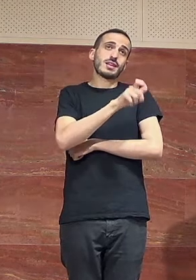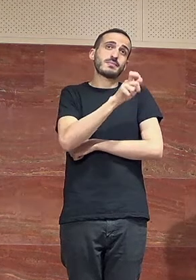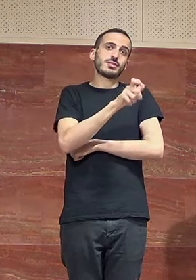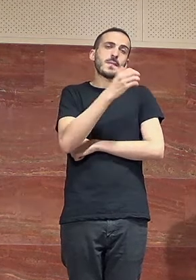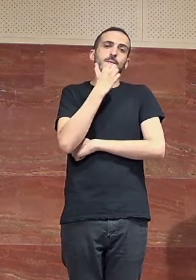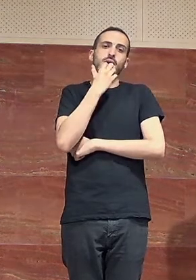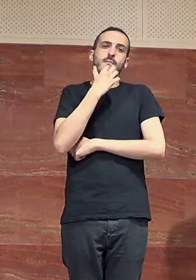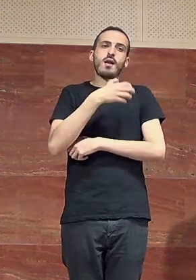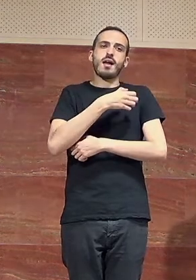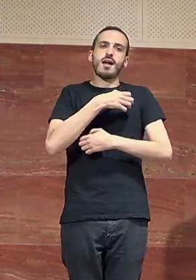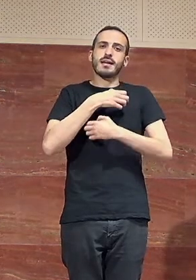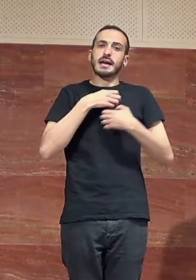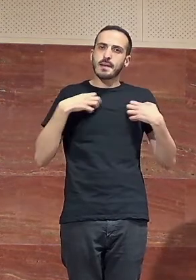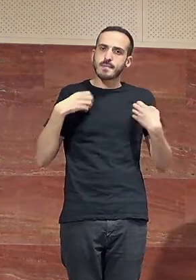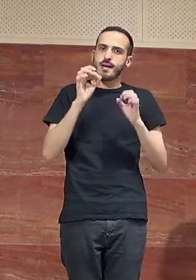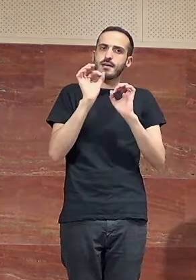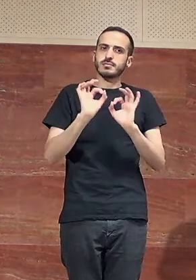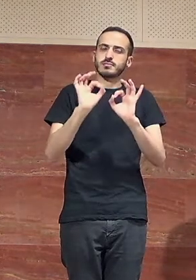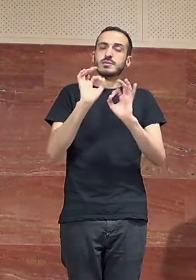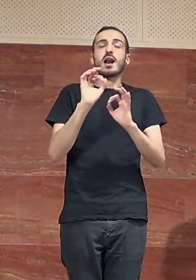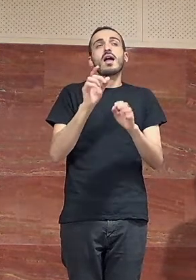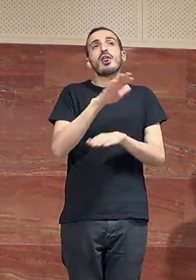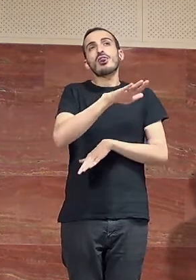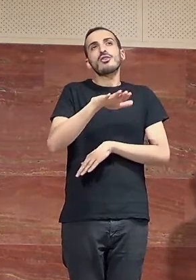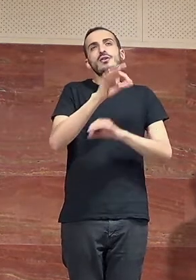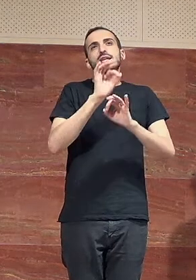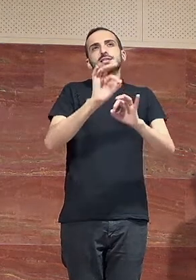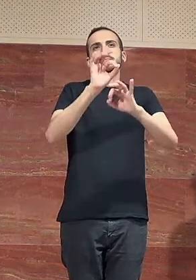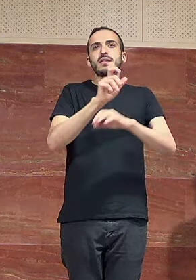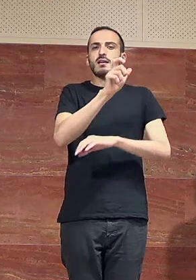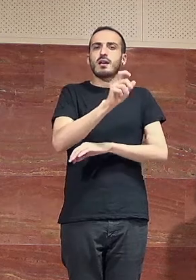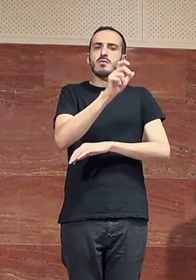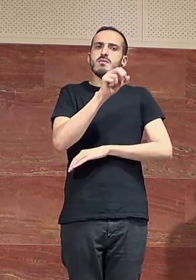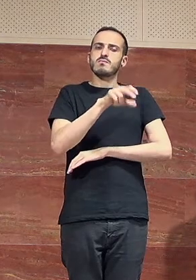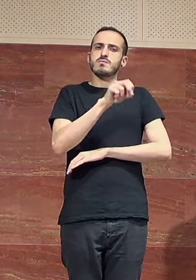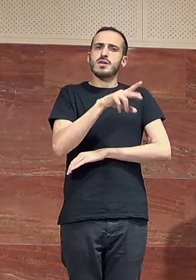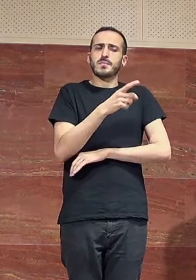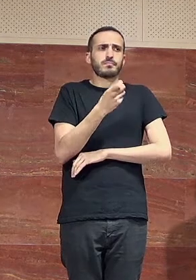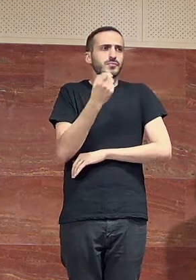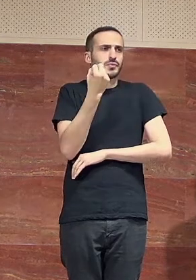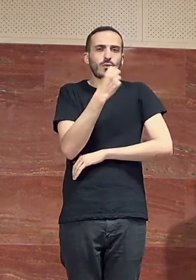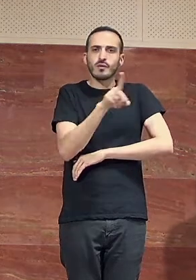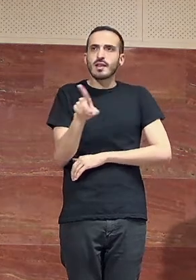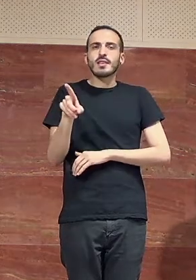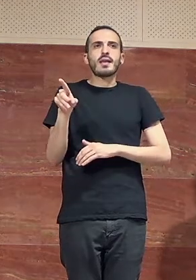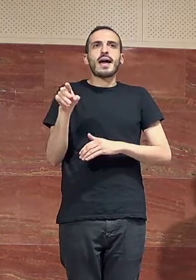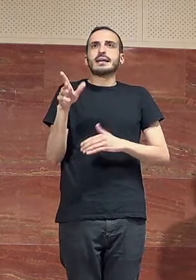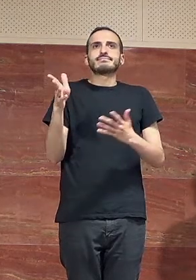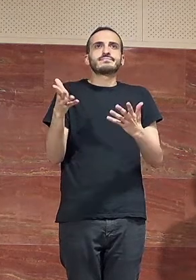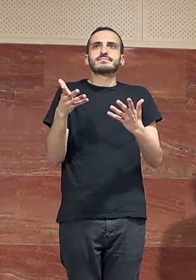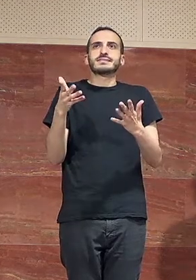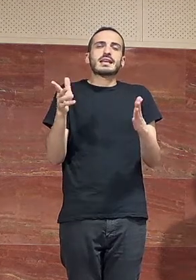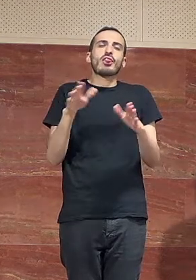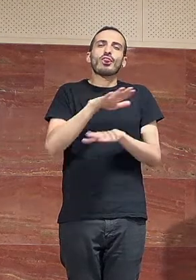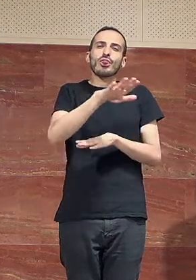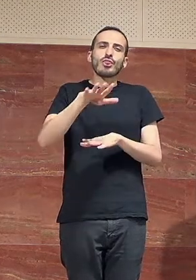hemos visto que es una zona con una actividad peatonal muy importante y no es necesario crear grandes zonas peatonales por los problemas